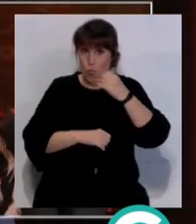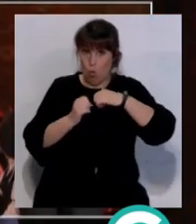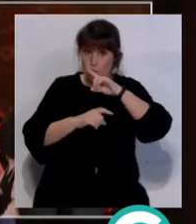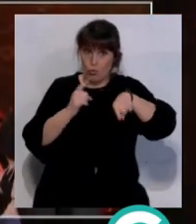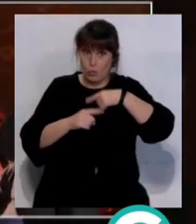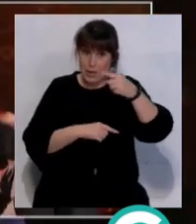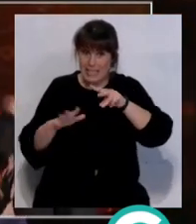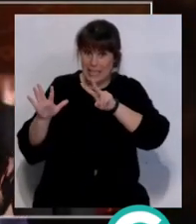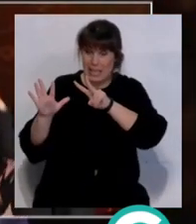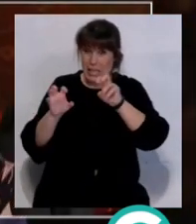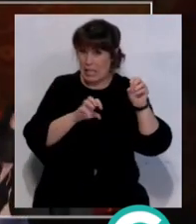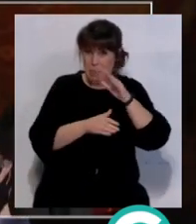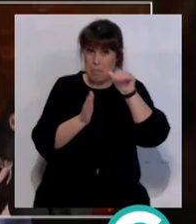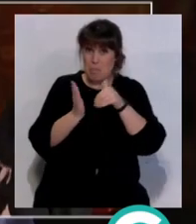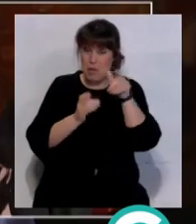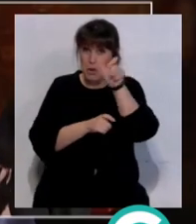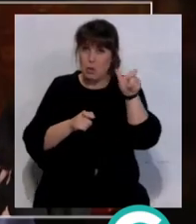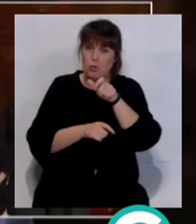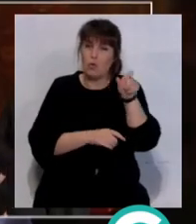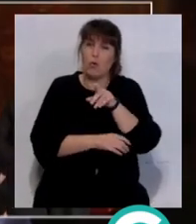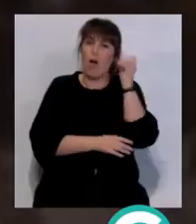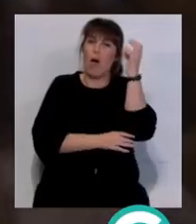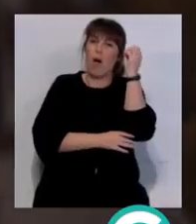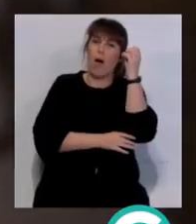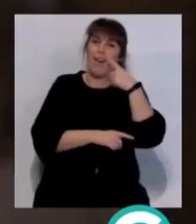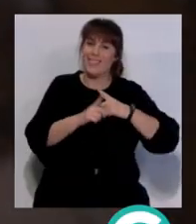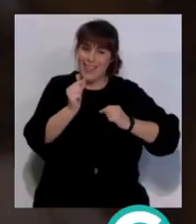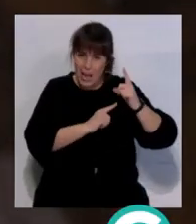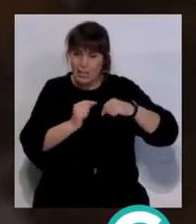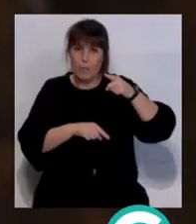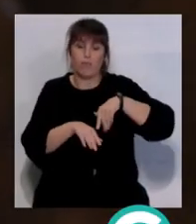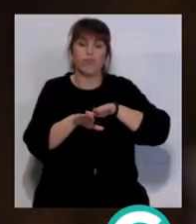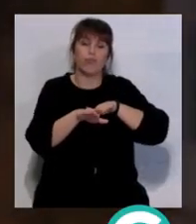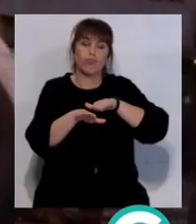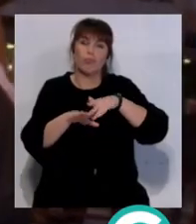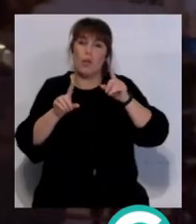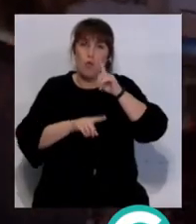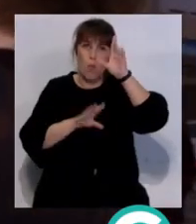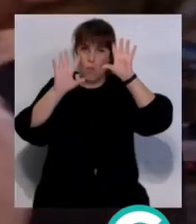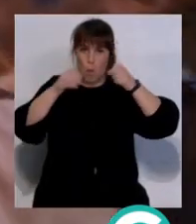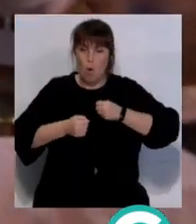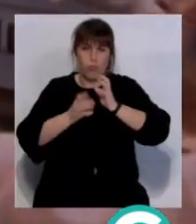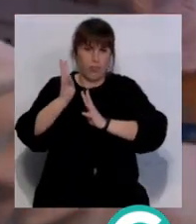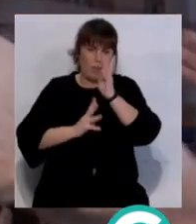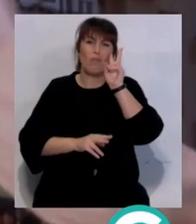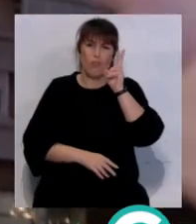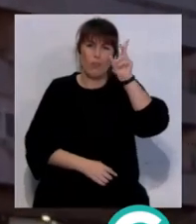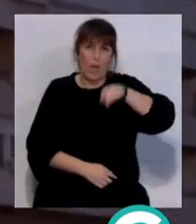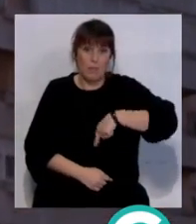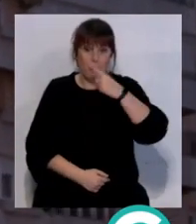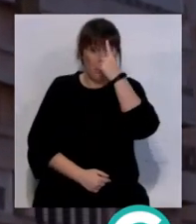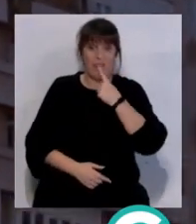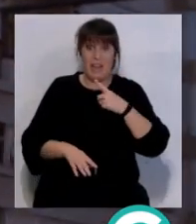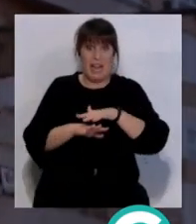700.000 personas han seguido también el pregón del sheriff, la cabalgata y la quema del dios Momo. En cuanto a los perfiles en las